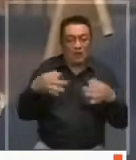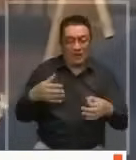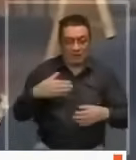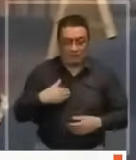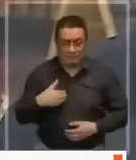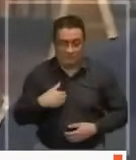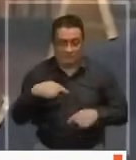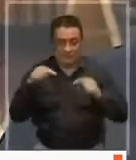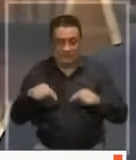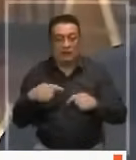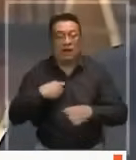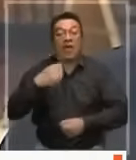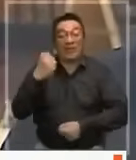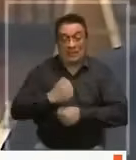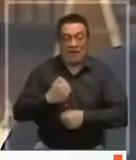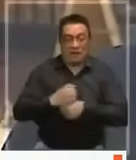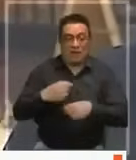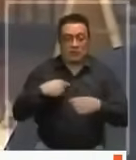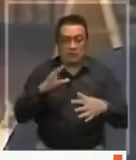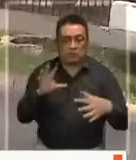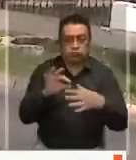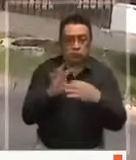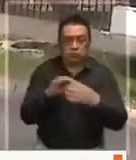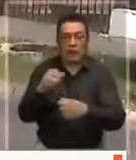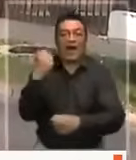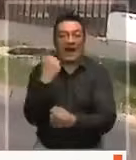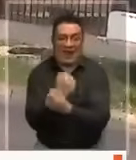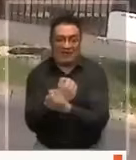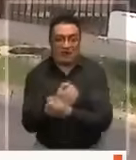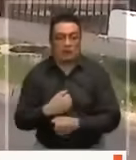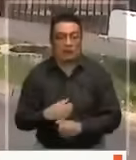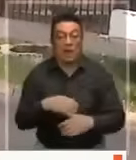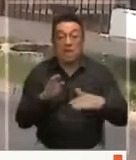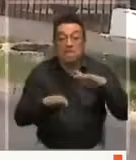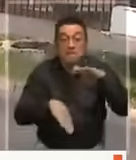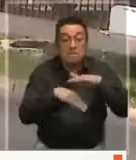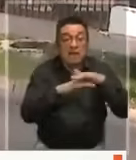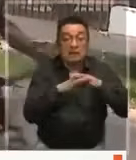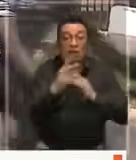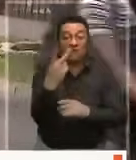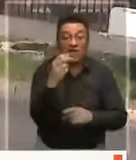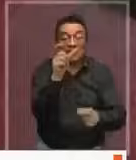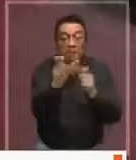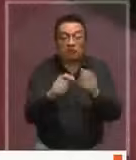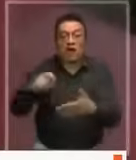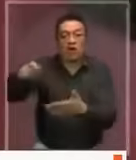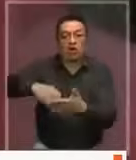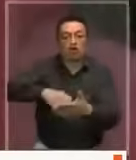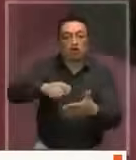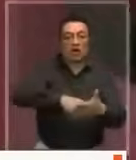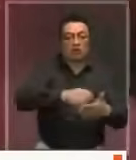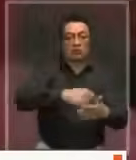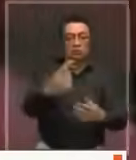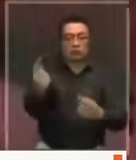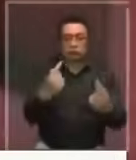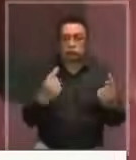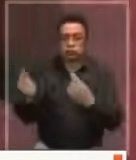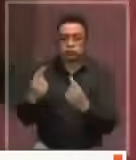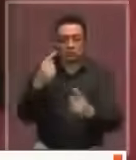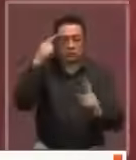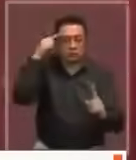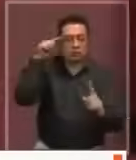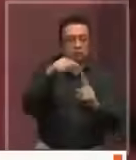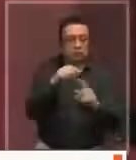está también, trabajamos coordinadamente con carabineros. Un máximo de 20 vecinos serán contratados y tendrán la misión solo